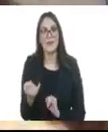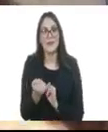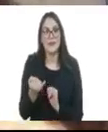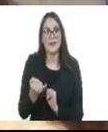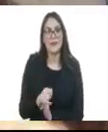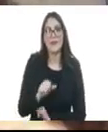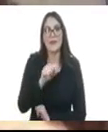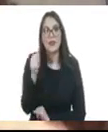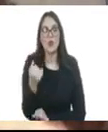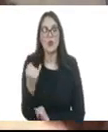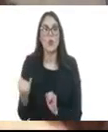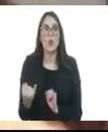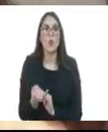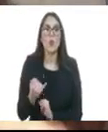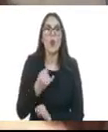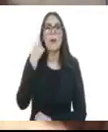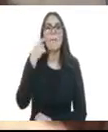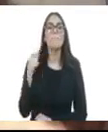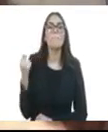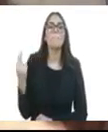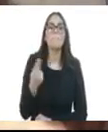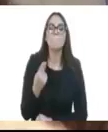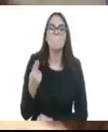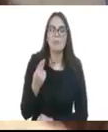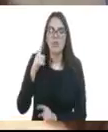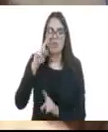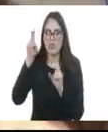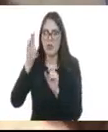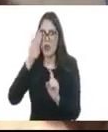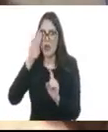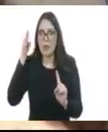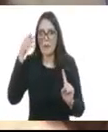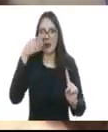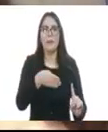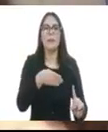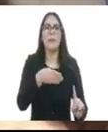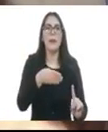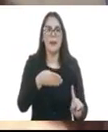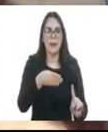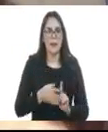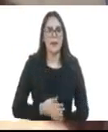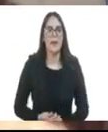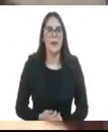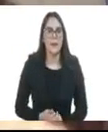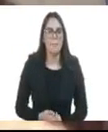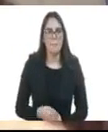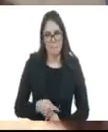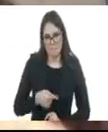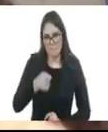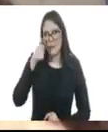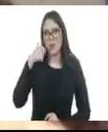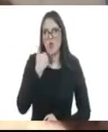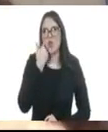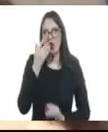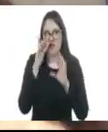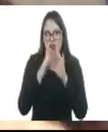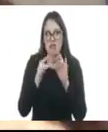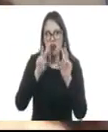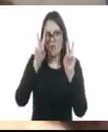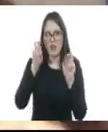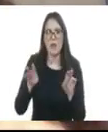fue enfocar el tema en... inicialmente yo quería que fuera a nivel nacional, buscando